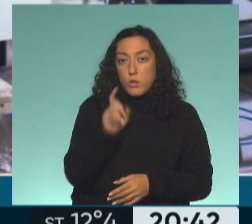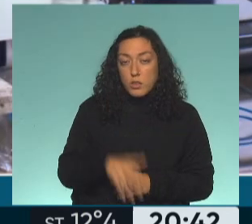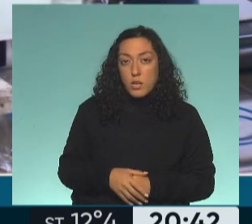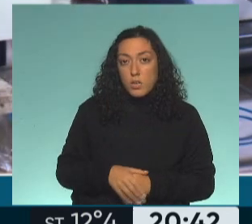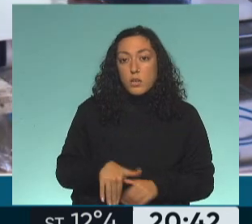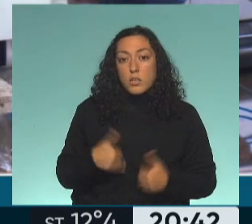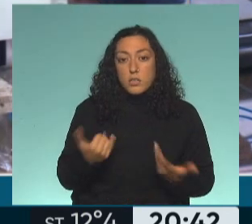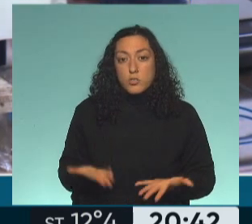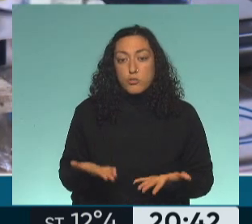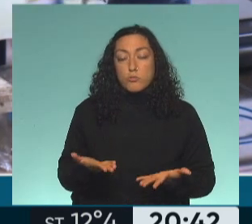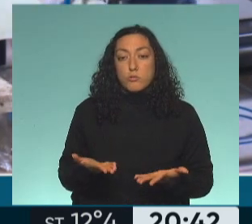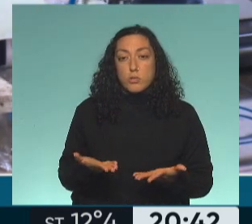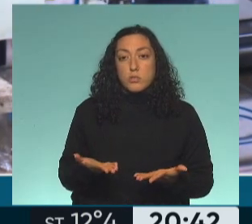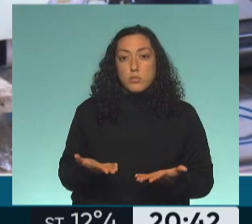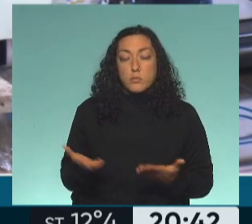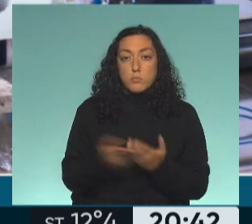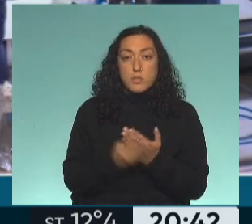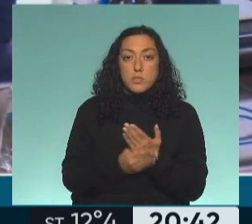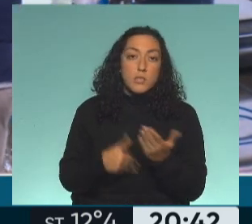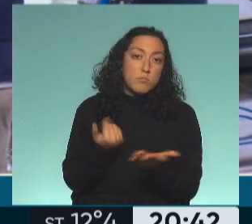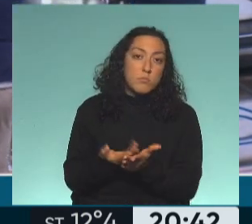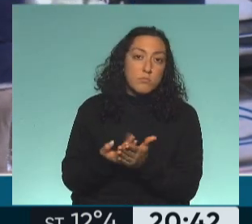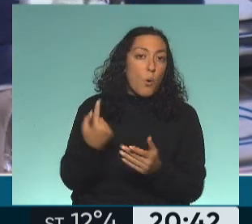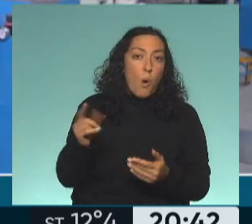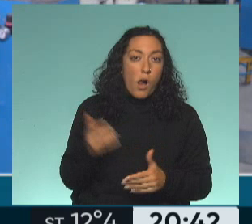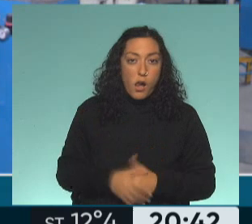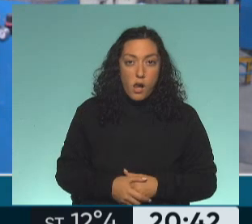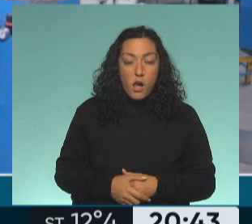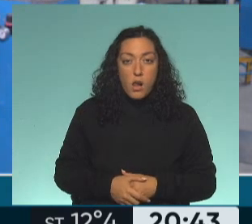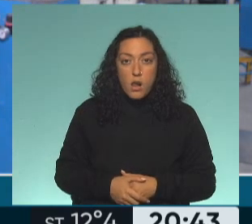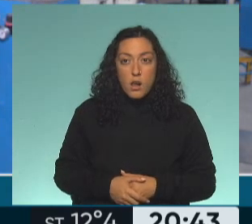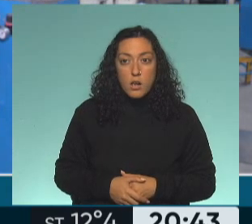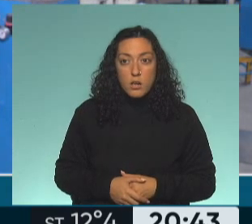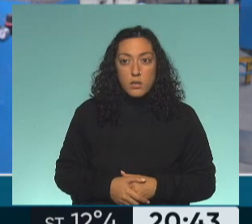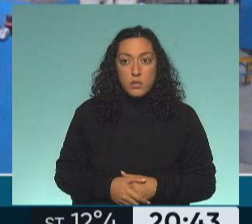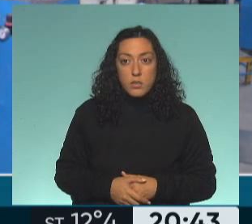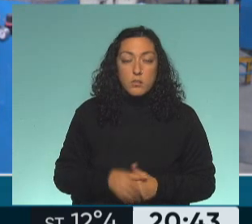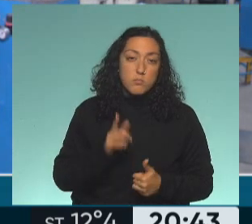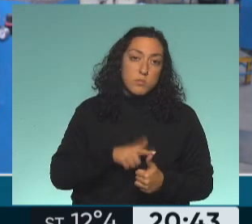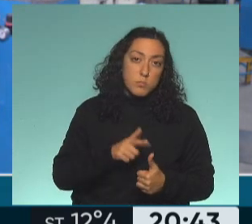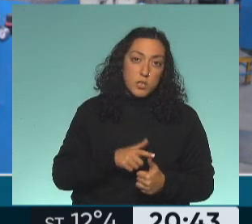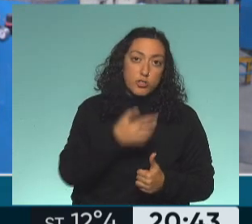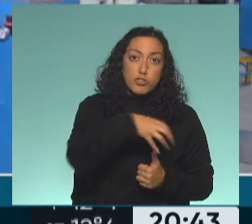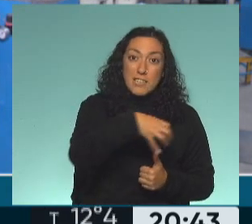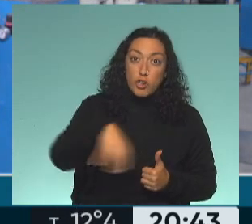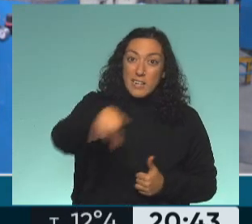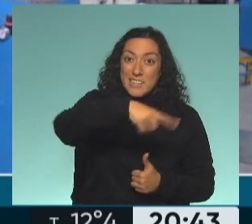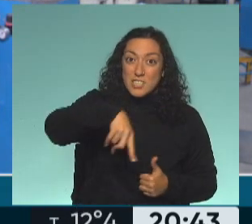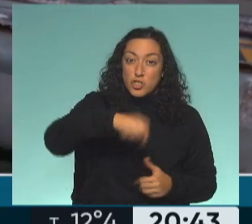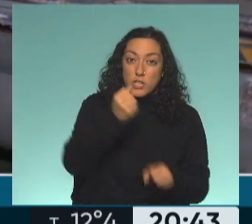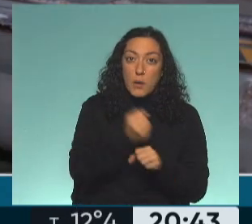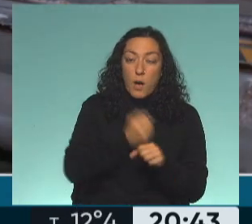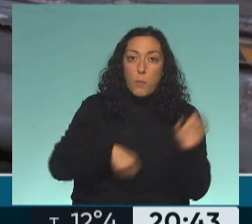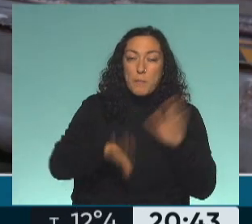es el planteo desde el Ministerio? Mira, por un lado, estimulamos que esos sectores reciban más